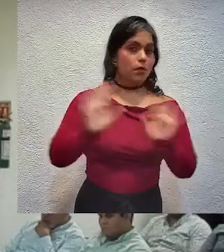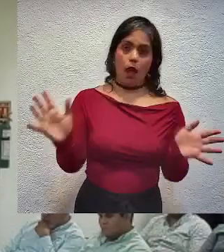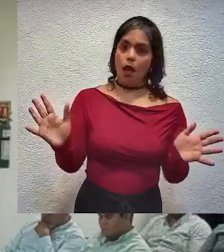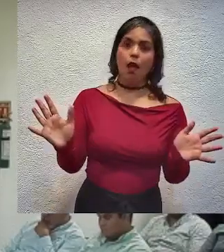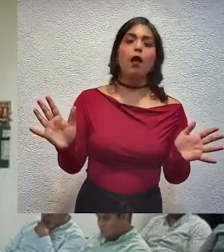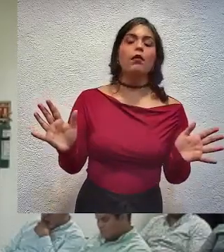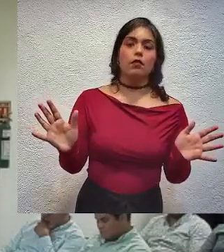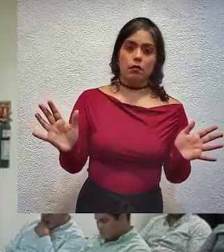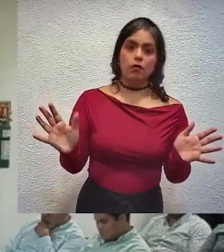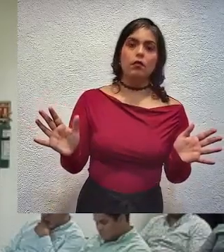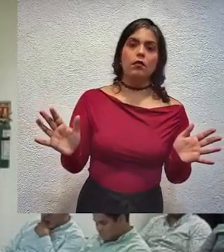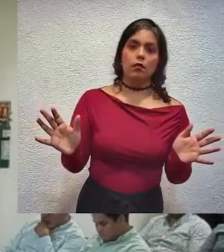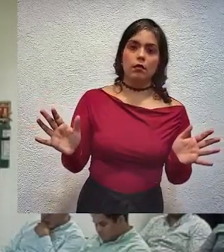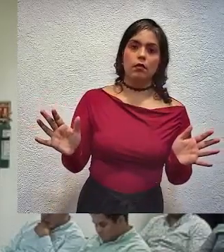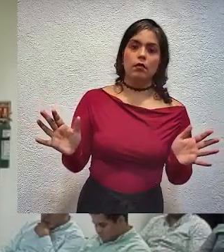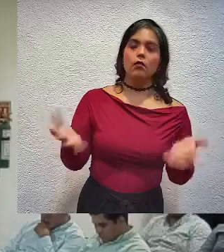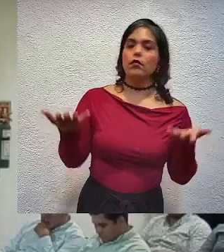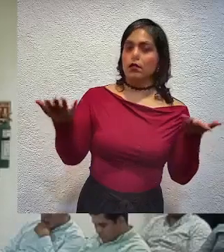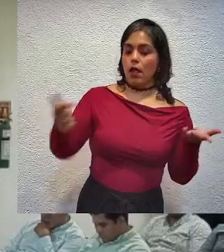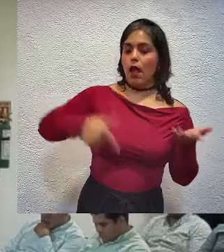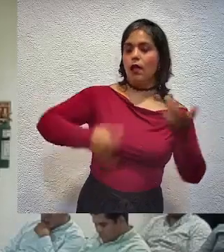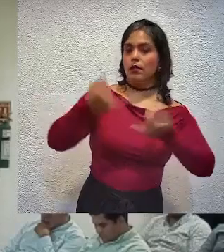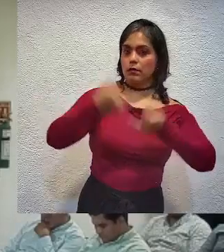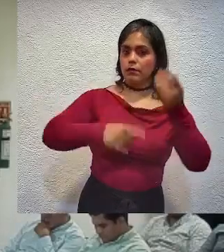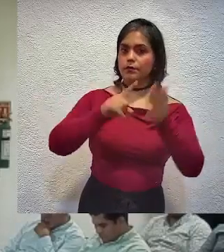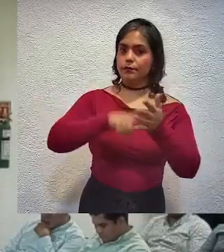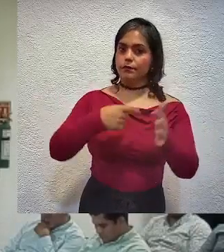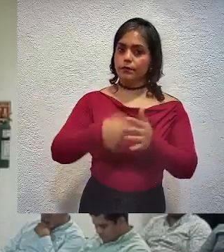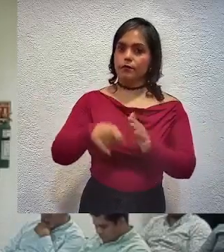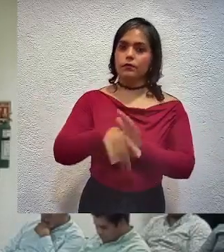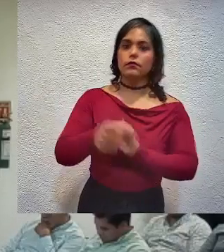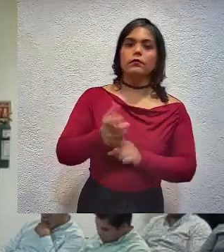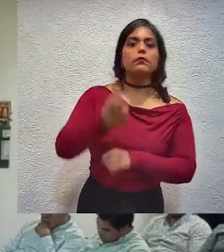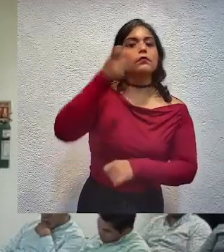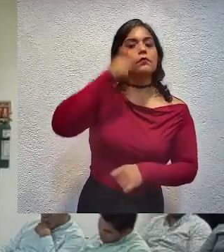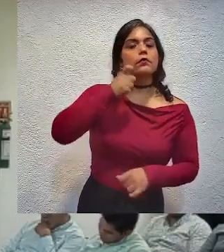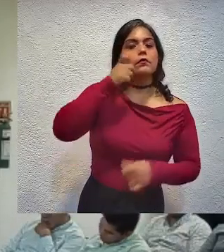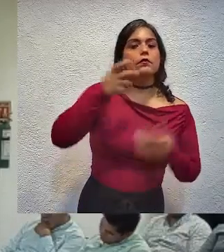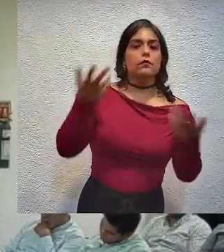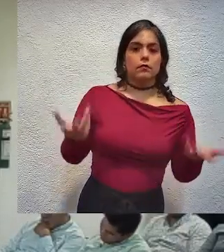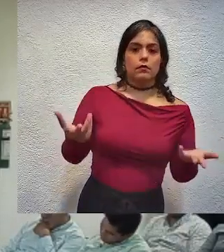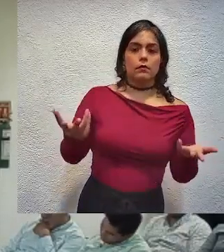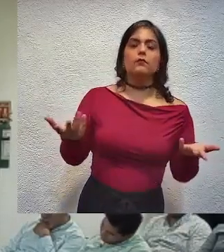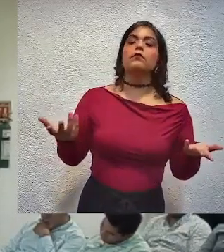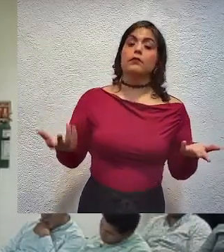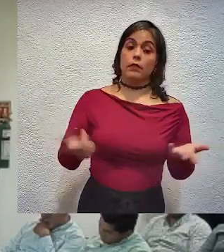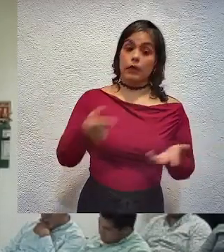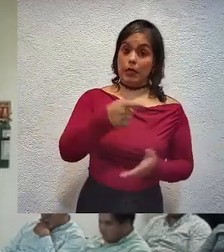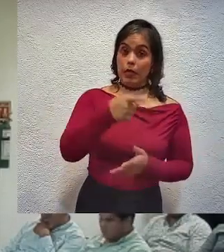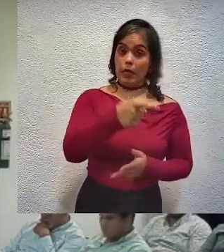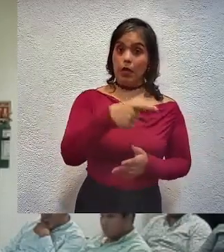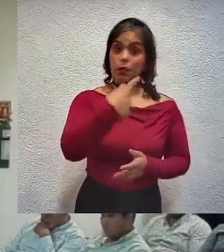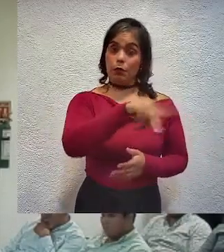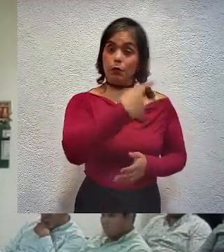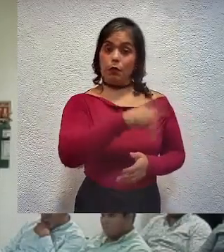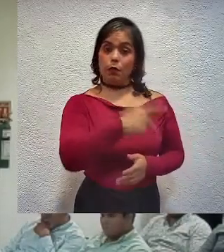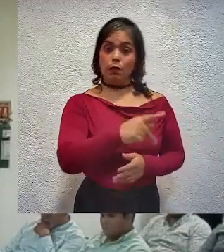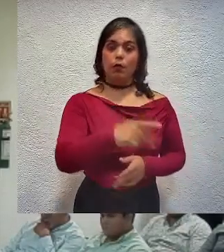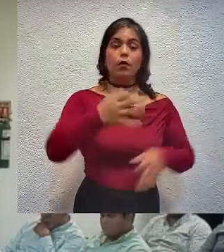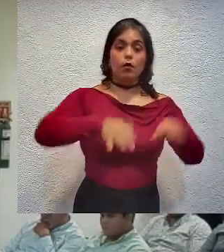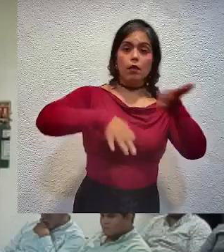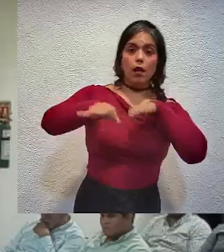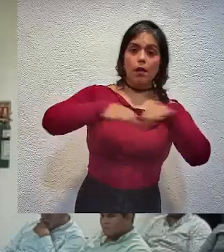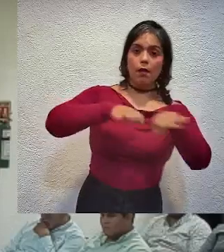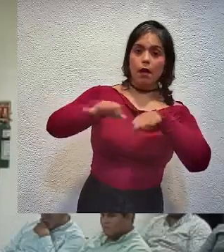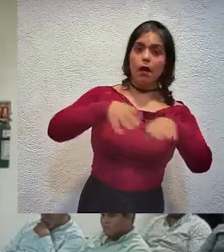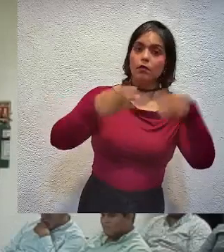refiriéndole esencialmente que este tribunal electoral no es competente para variar el periodo de encargo de sus magistraturas, al ser